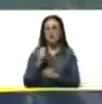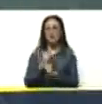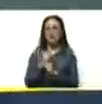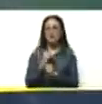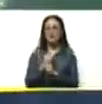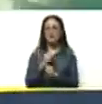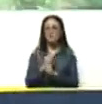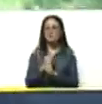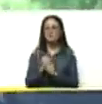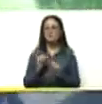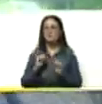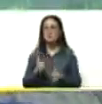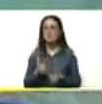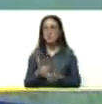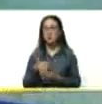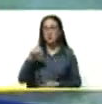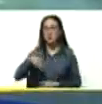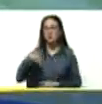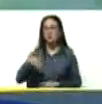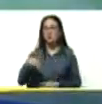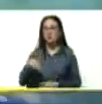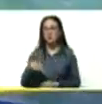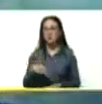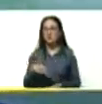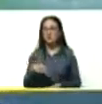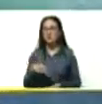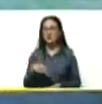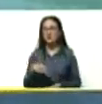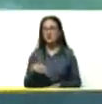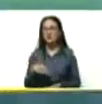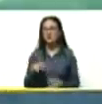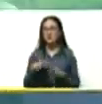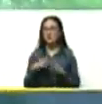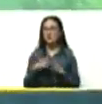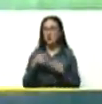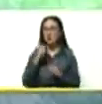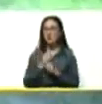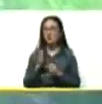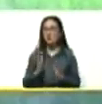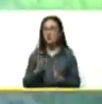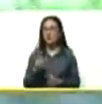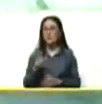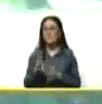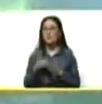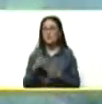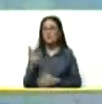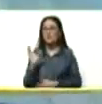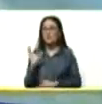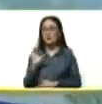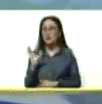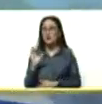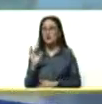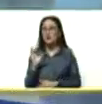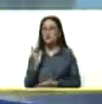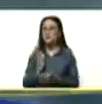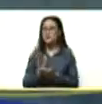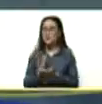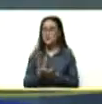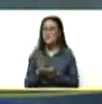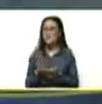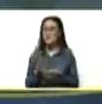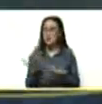se está dando inicio en el día de hoy. Nosotros, los trabajadores del Metro de Caracas, estamos siempre a su